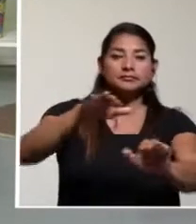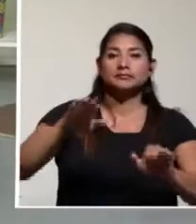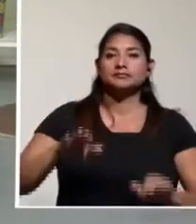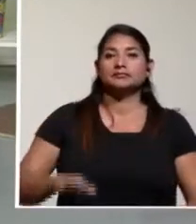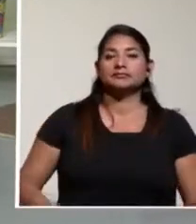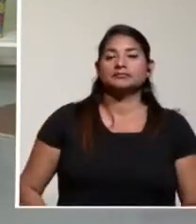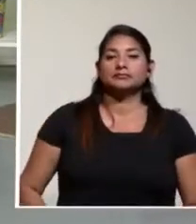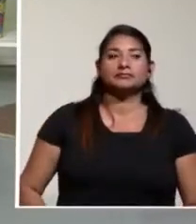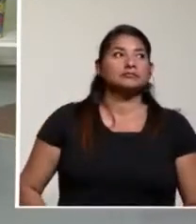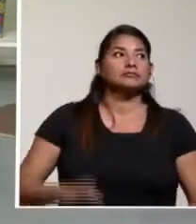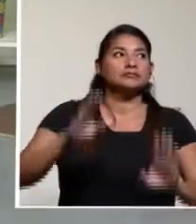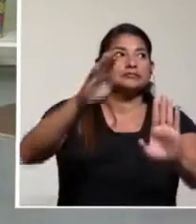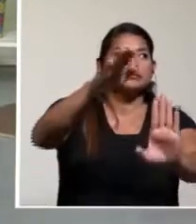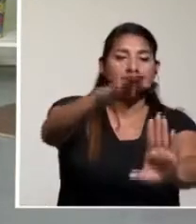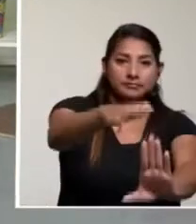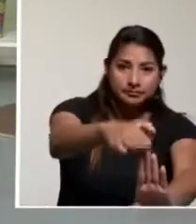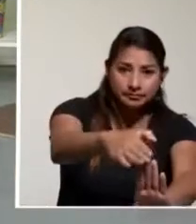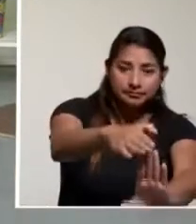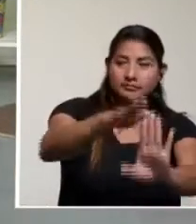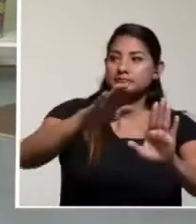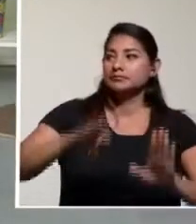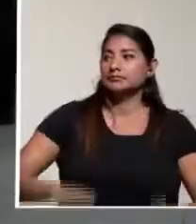Lado 2.